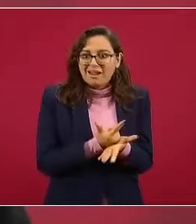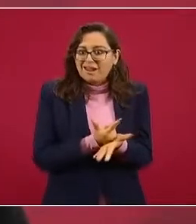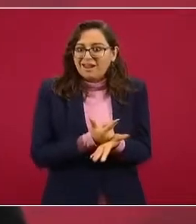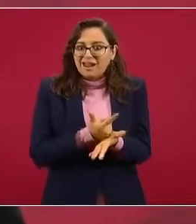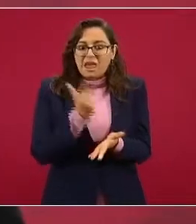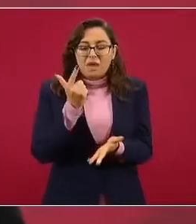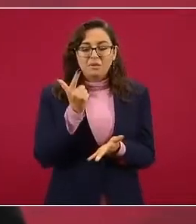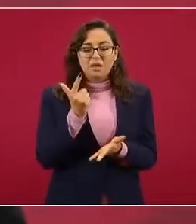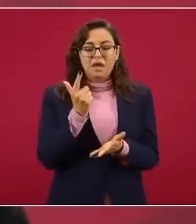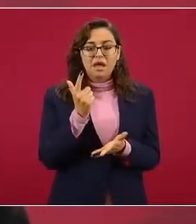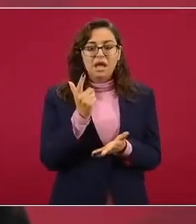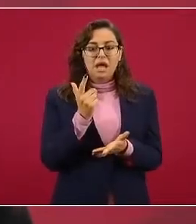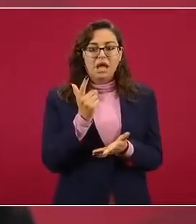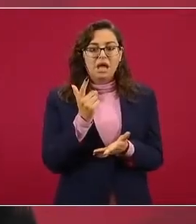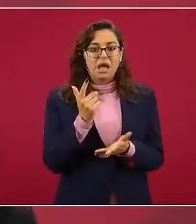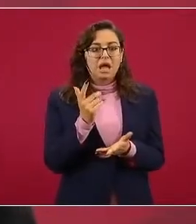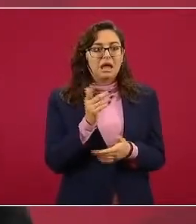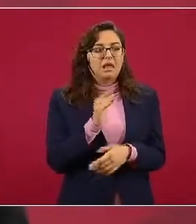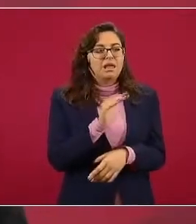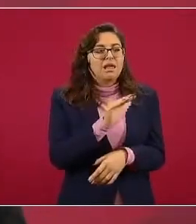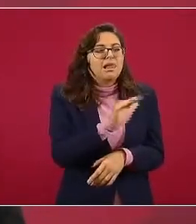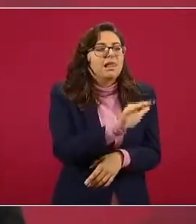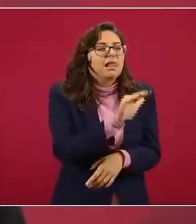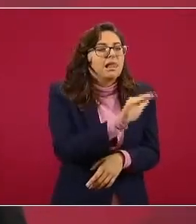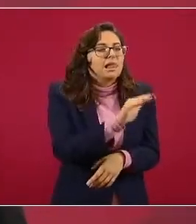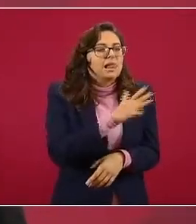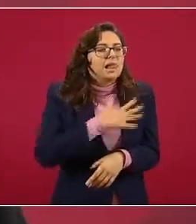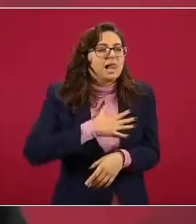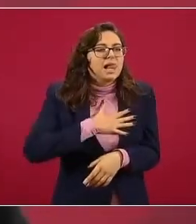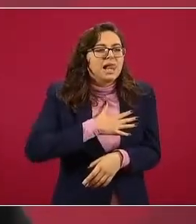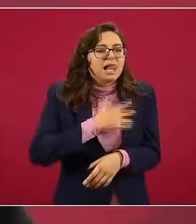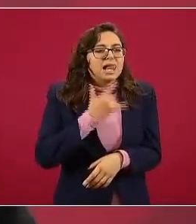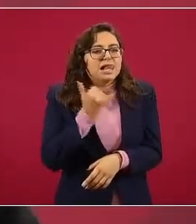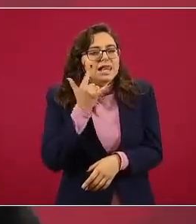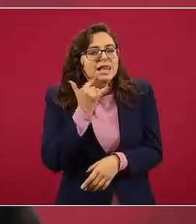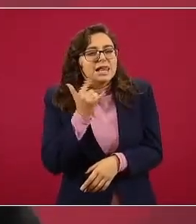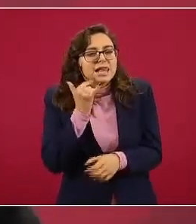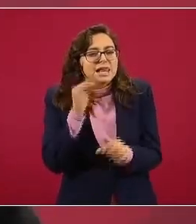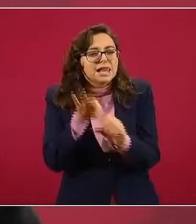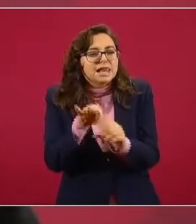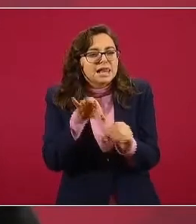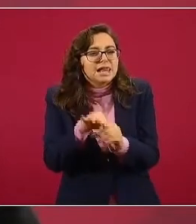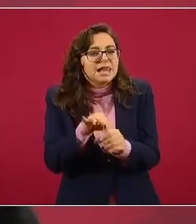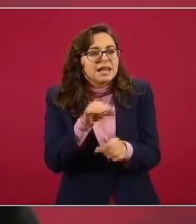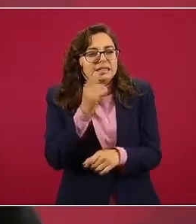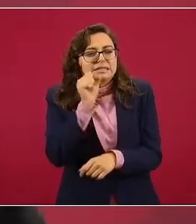o acceder a algo así? Es absolutamente contradictorio en sus propios términos.